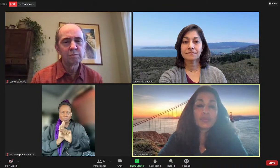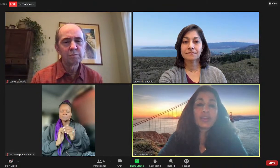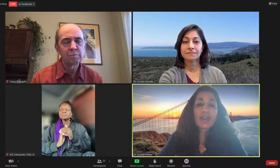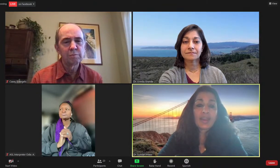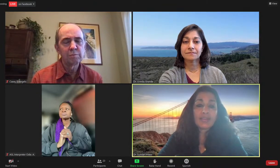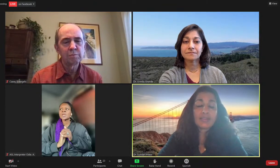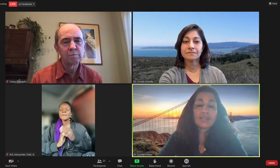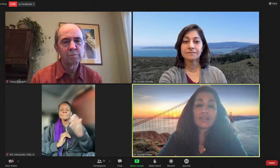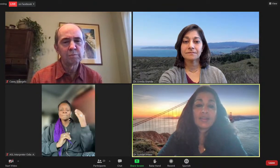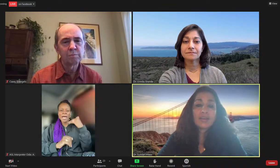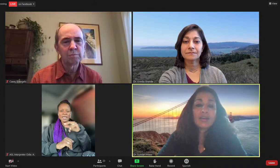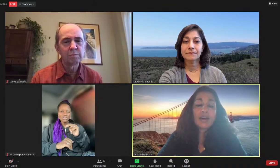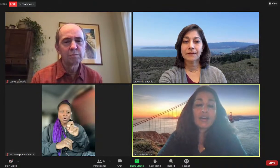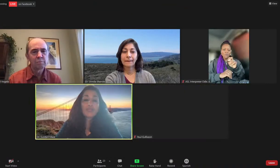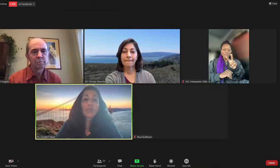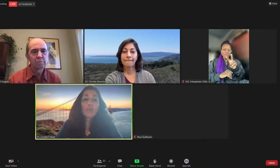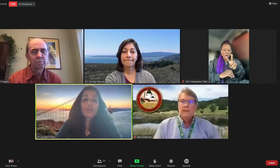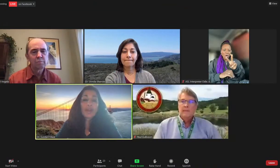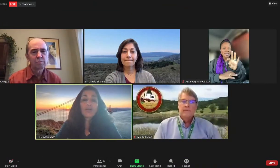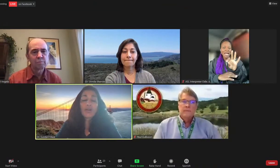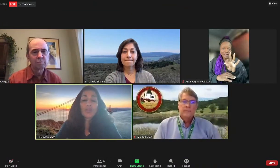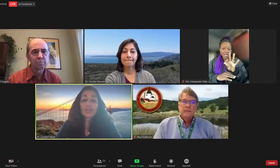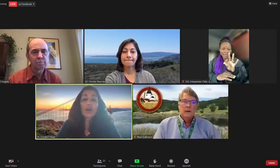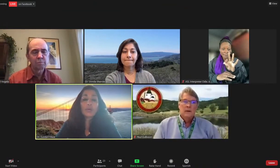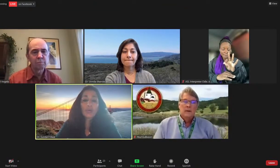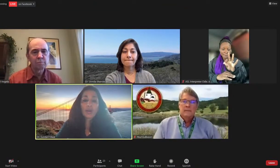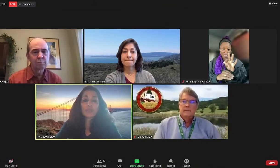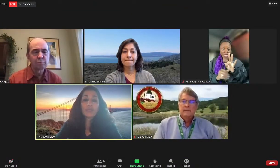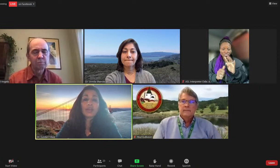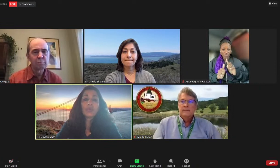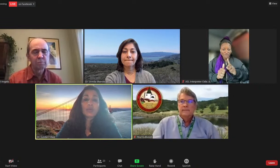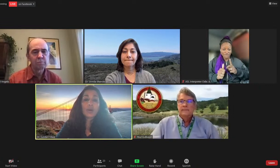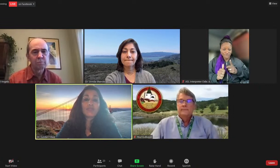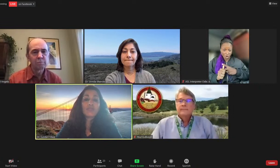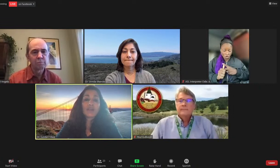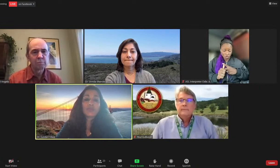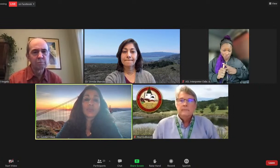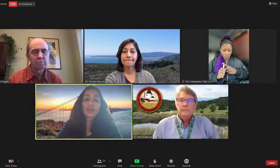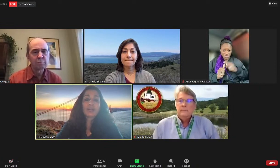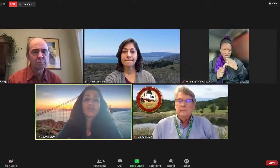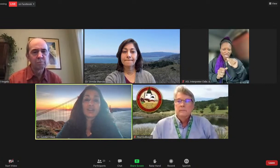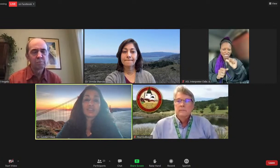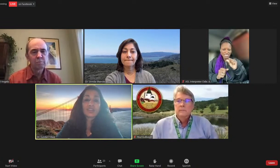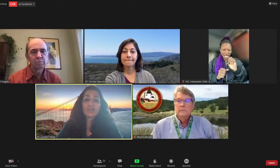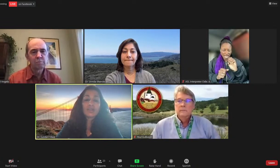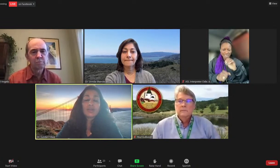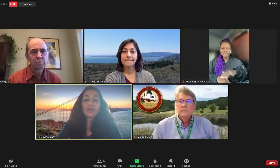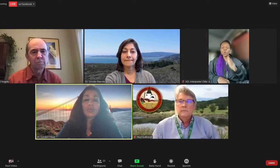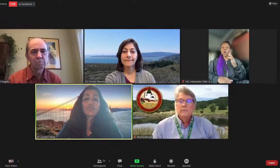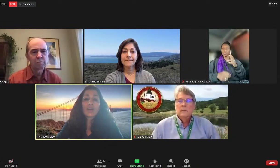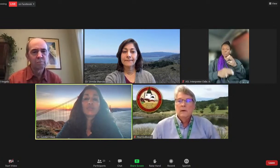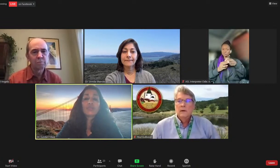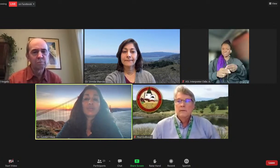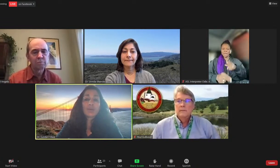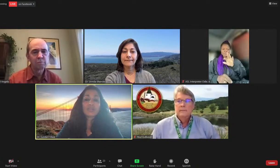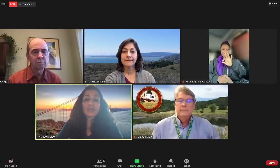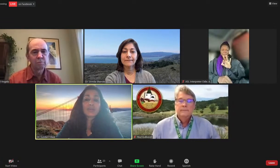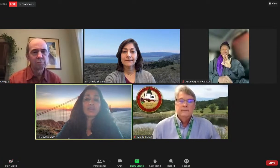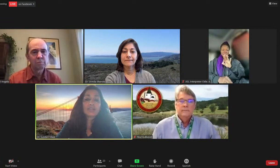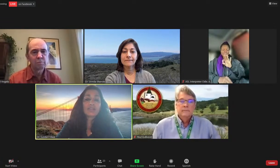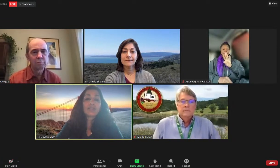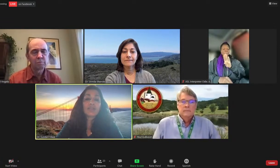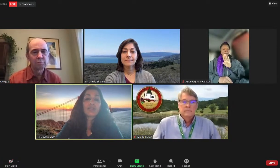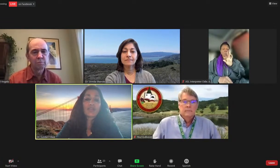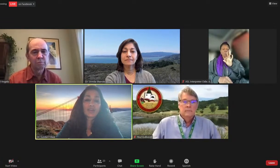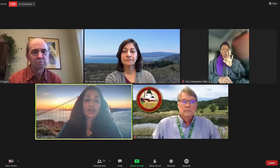9, el primer caso que se conoció, que ahora le decimos Omicron, B11, que